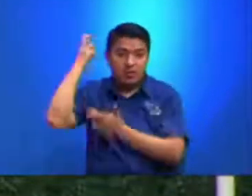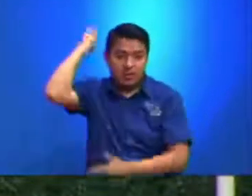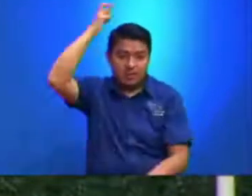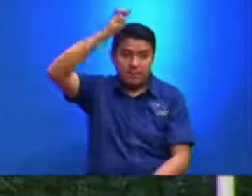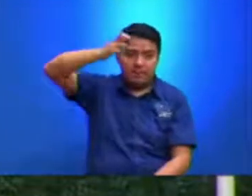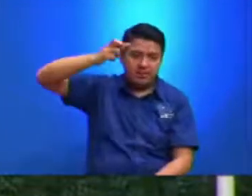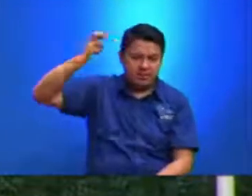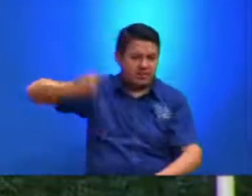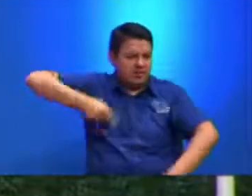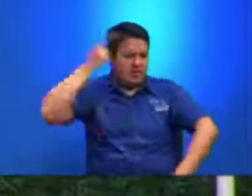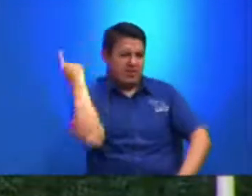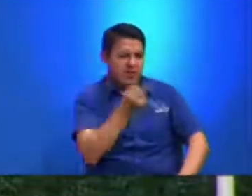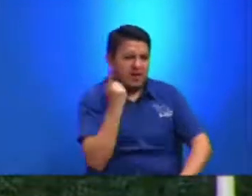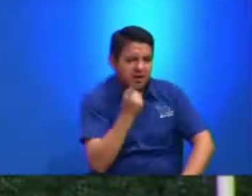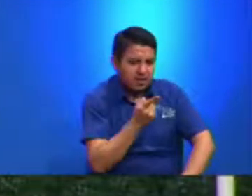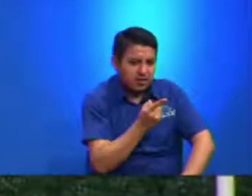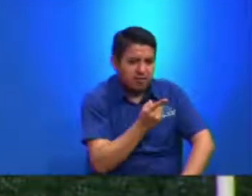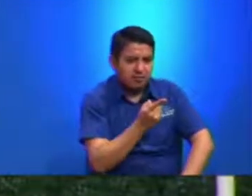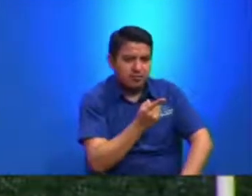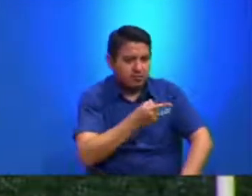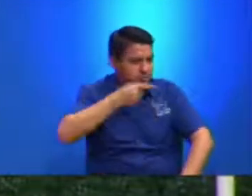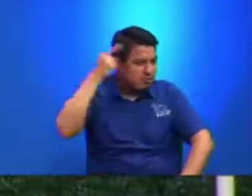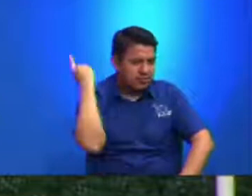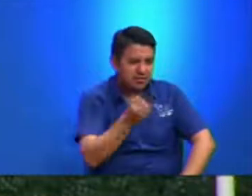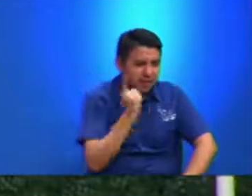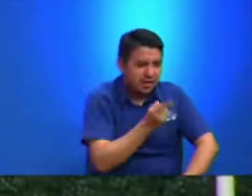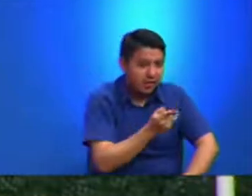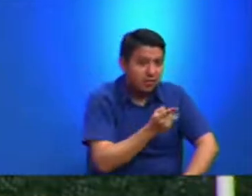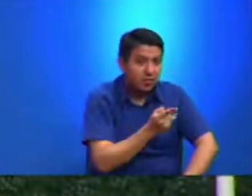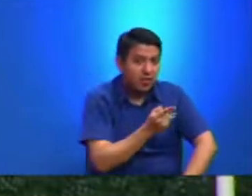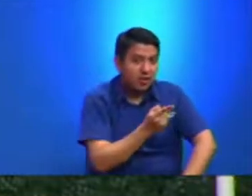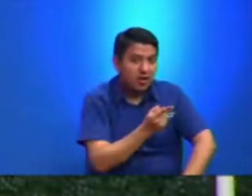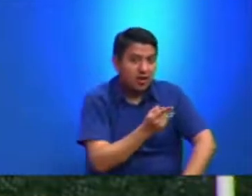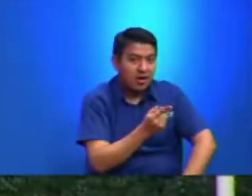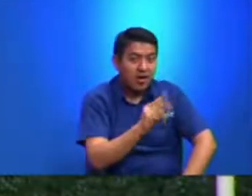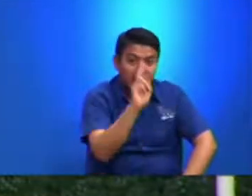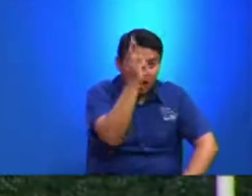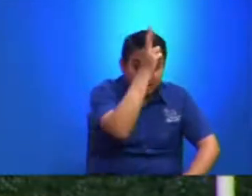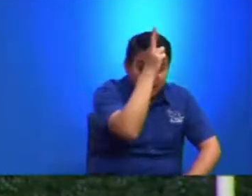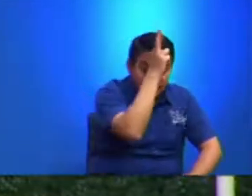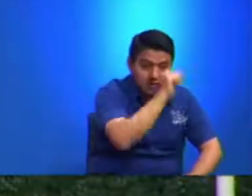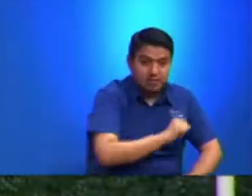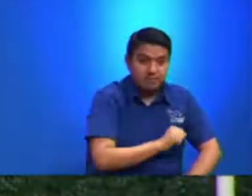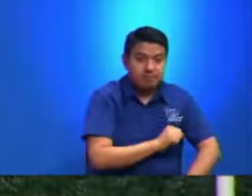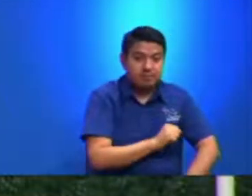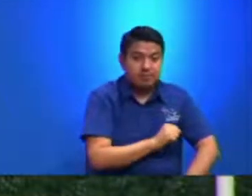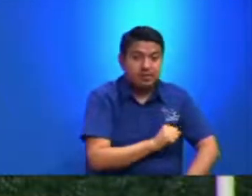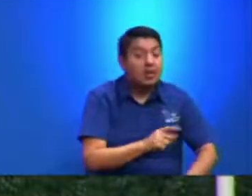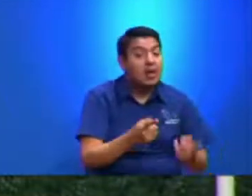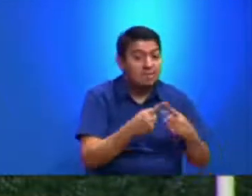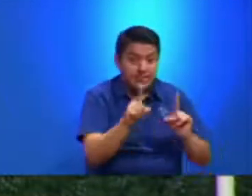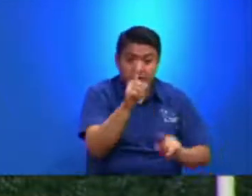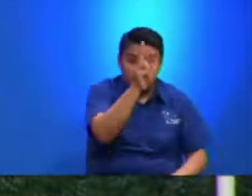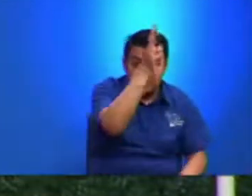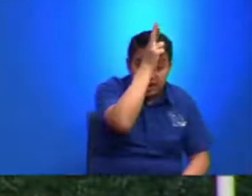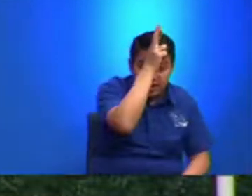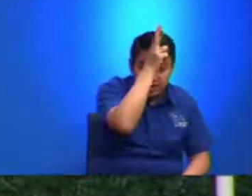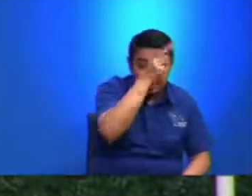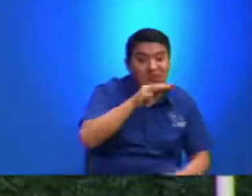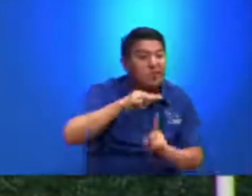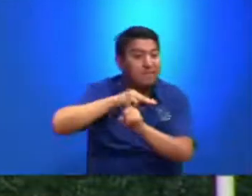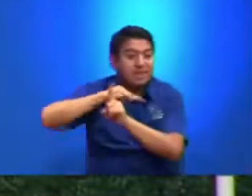le recriminó y les llamó la atención bien fuerte. Y entonces lo mataron a pedradas. Ahora, note